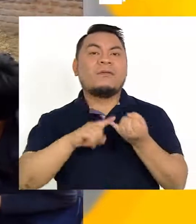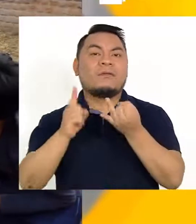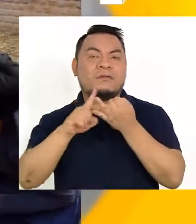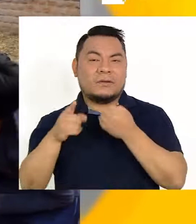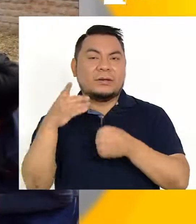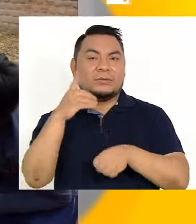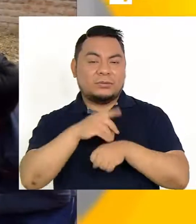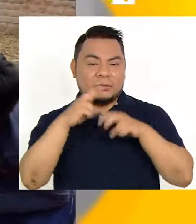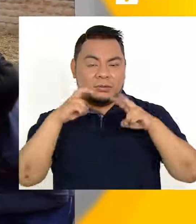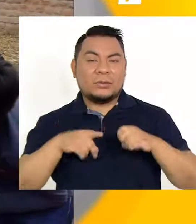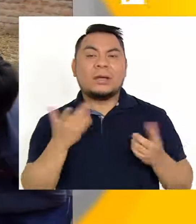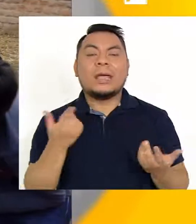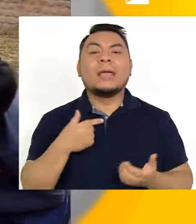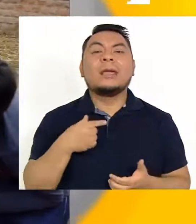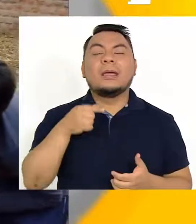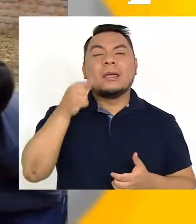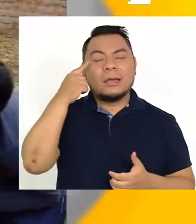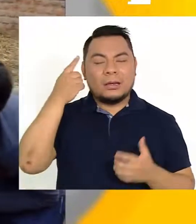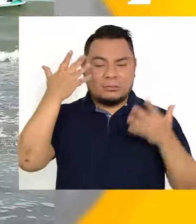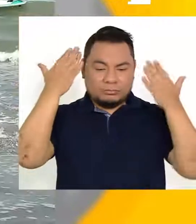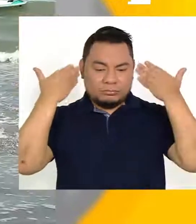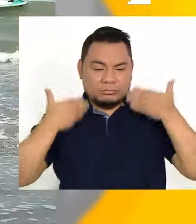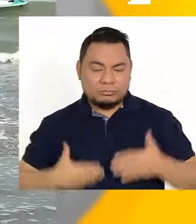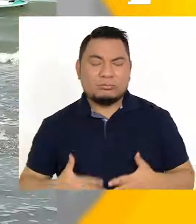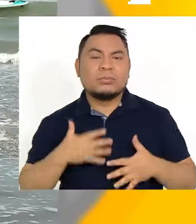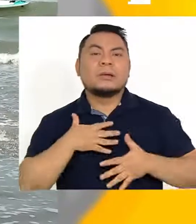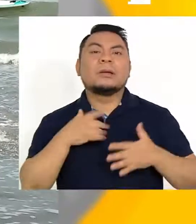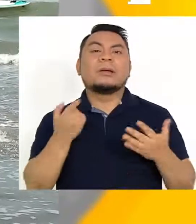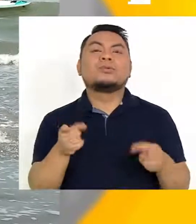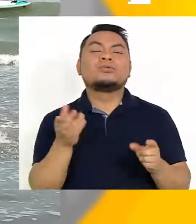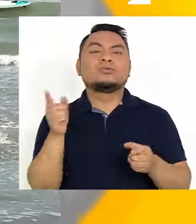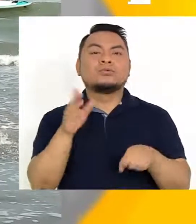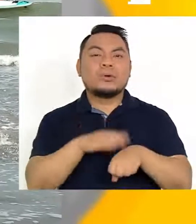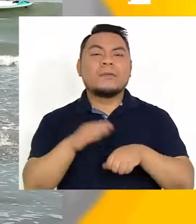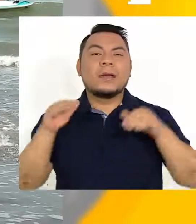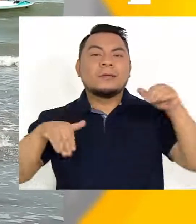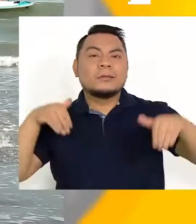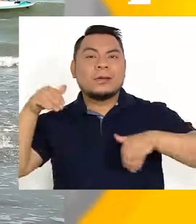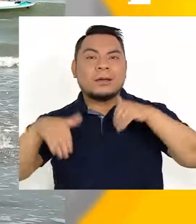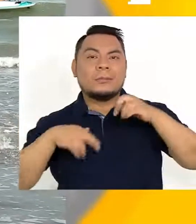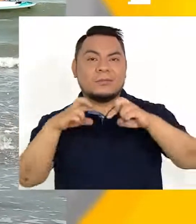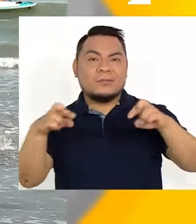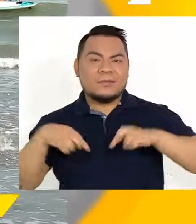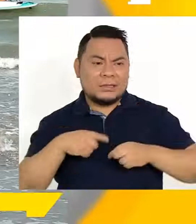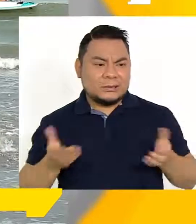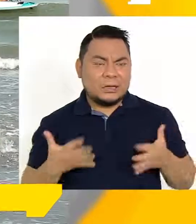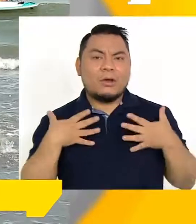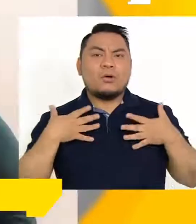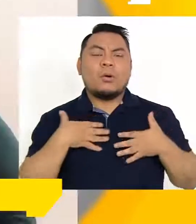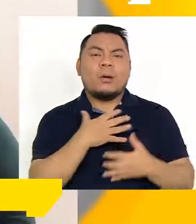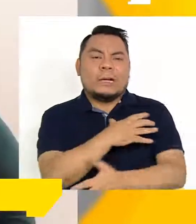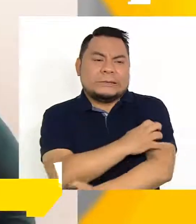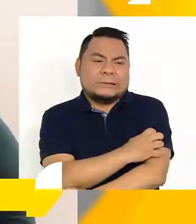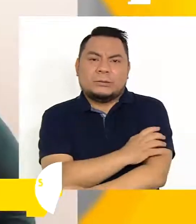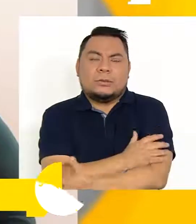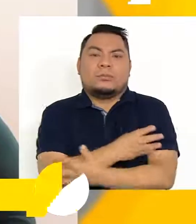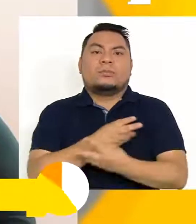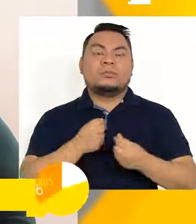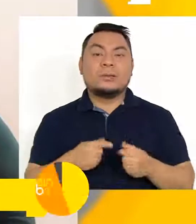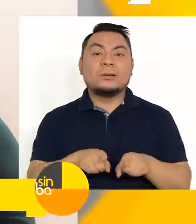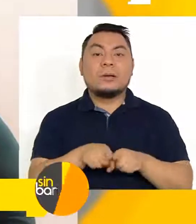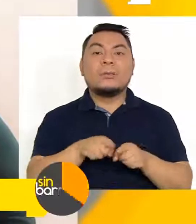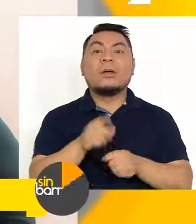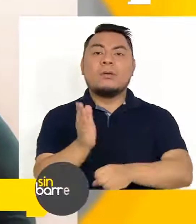terapias, que es la equinoterapia, lo que es el tema de la natación, el surf y la